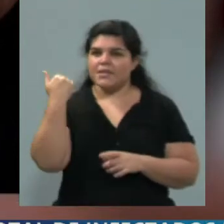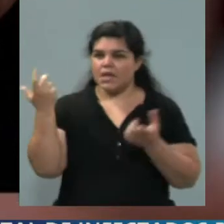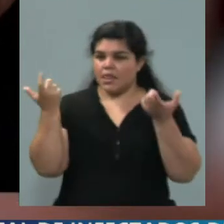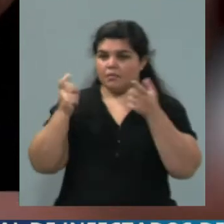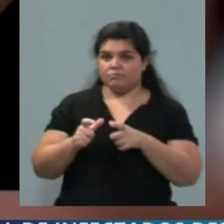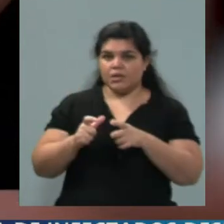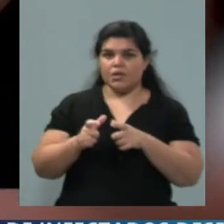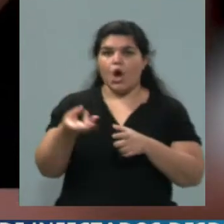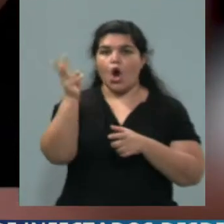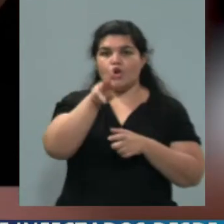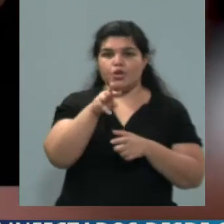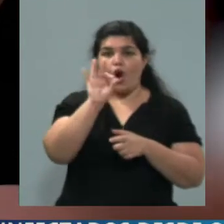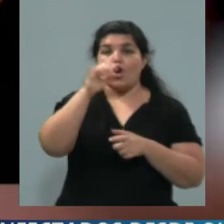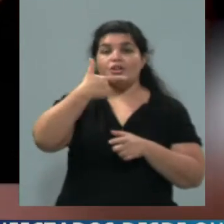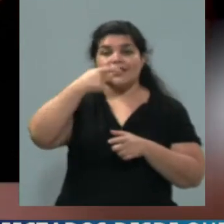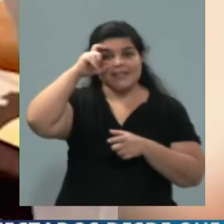de OSEP,